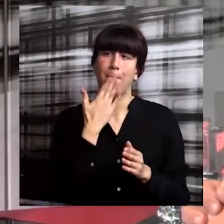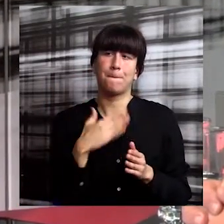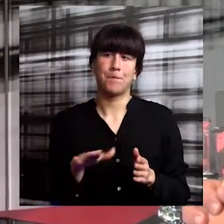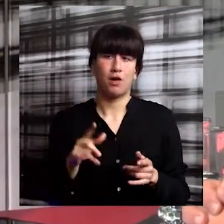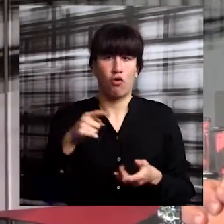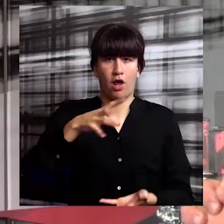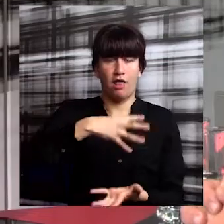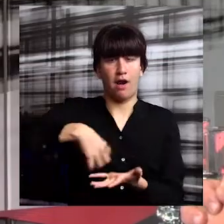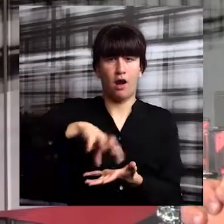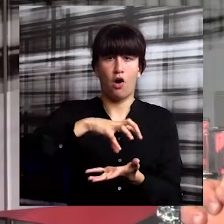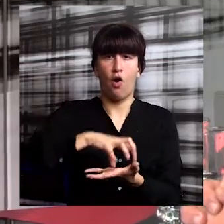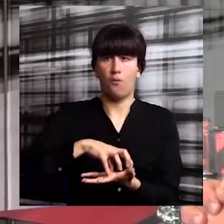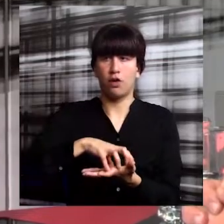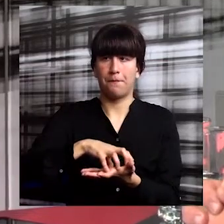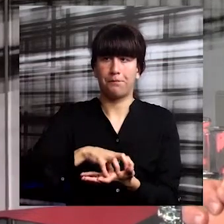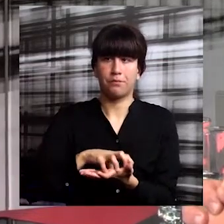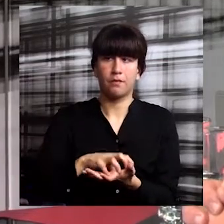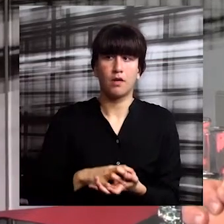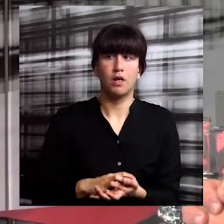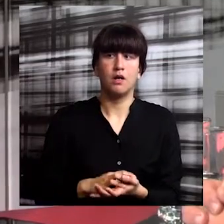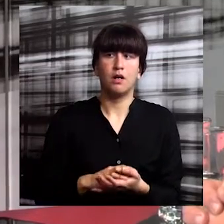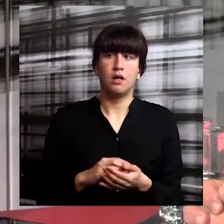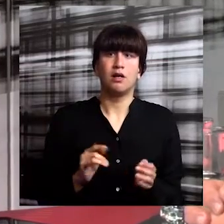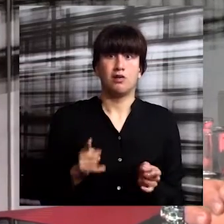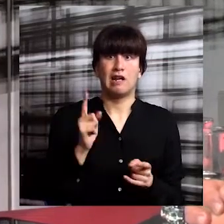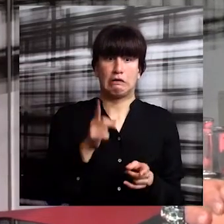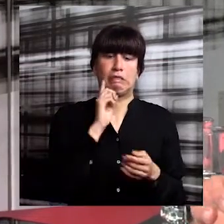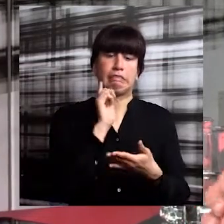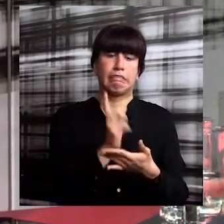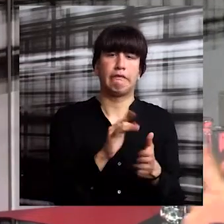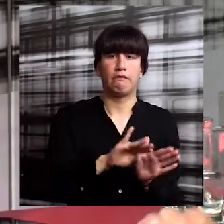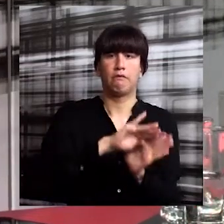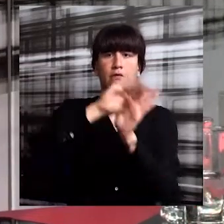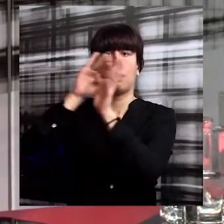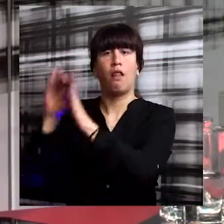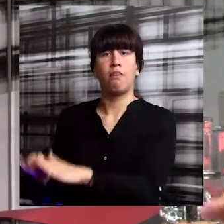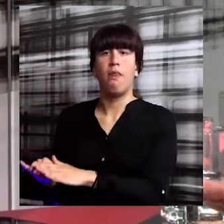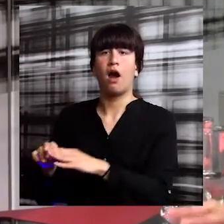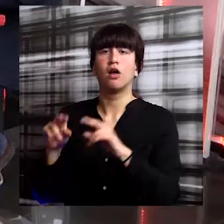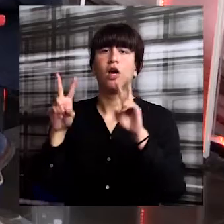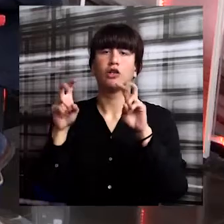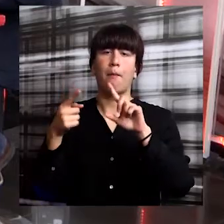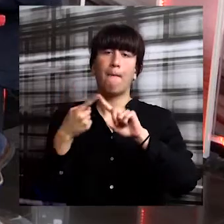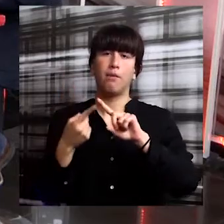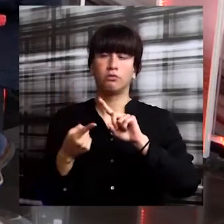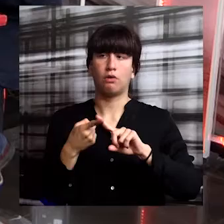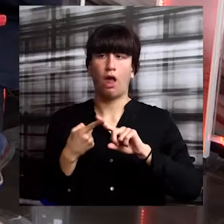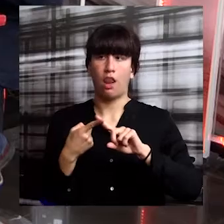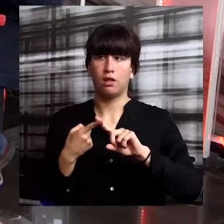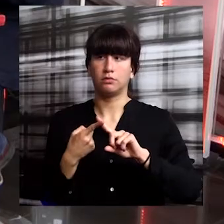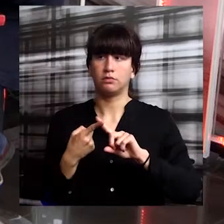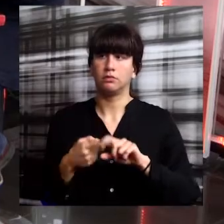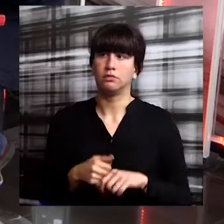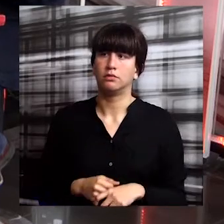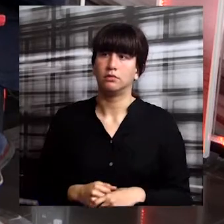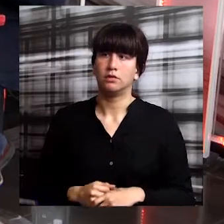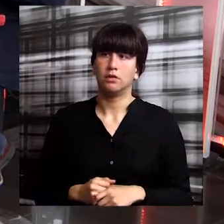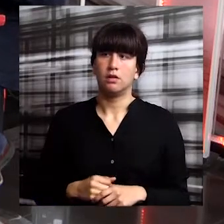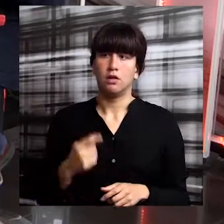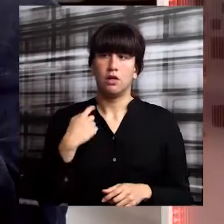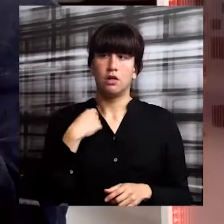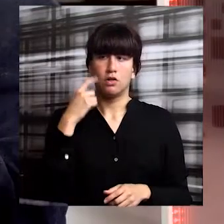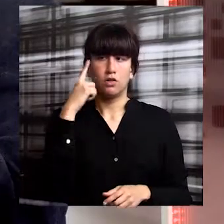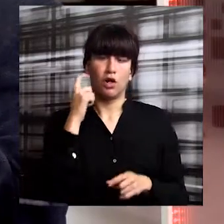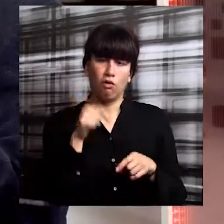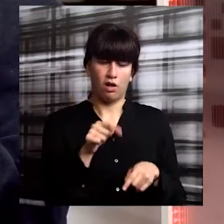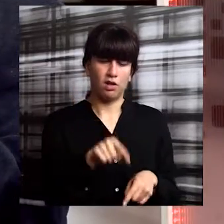las comunas afligen. Yo creo que no se deben saltar las instancias regionales. Pero en este caso se